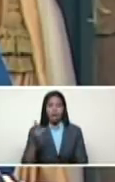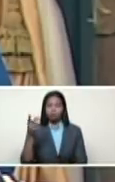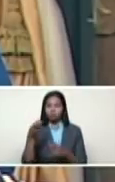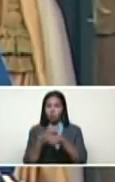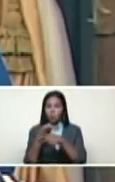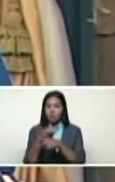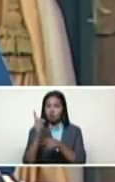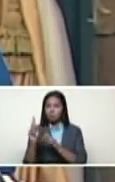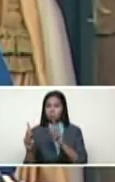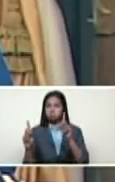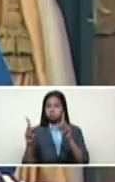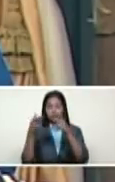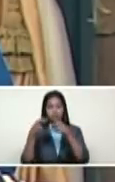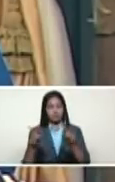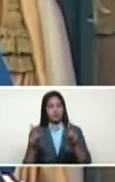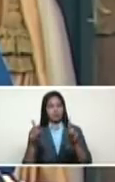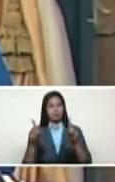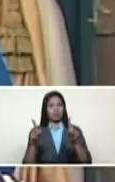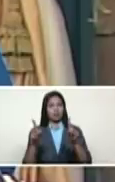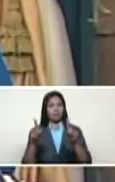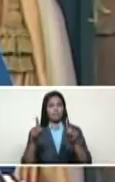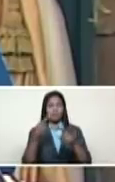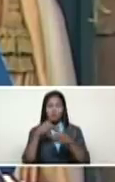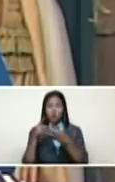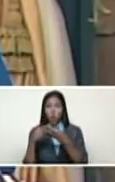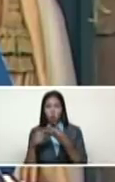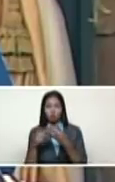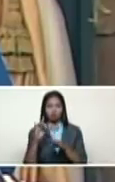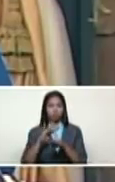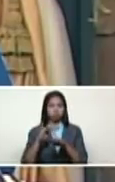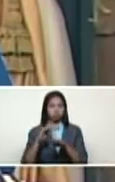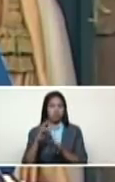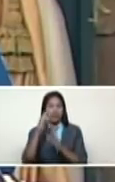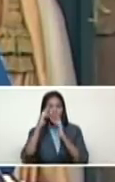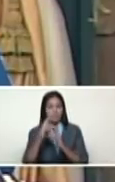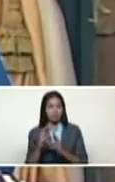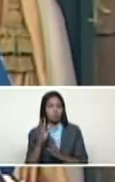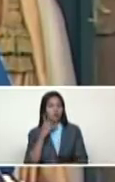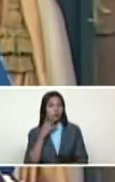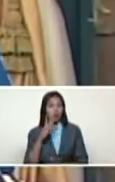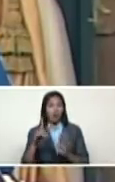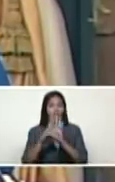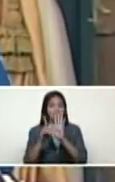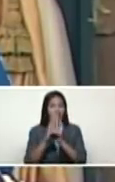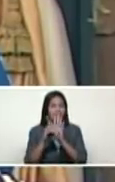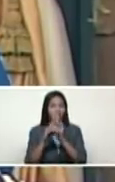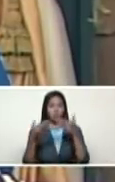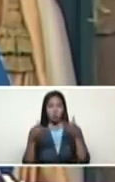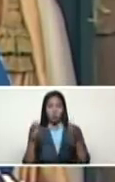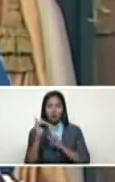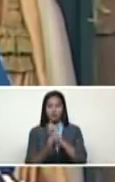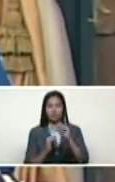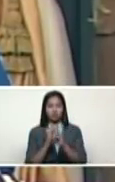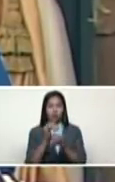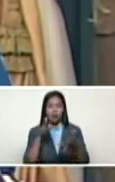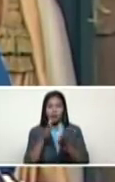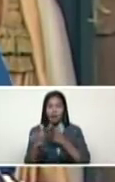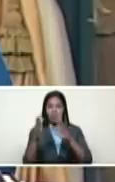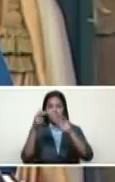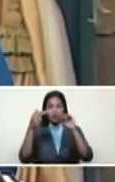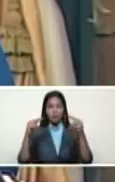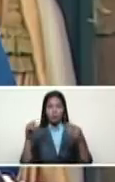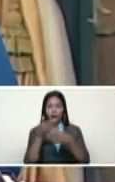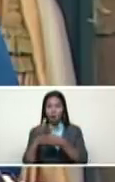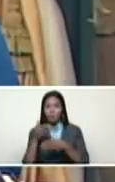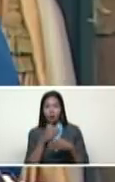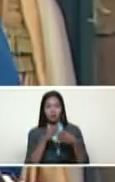gobierno. Pero hay cosas que son intocables, y una es el derecho público internacional, que es el garante de la paz y la convivencia